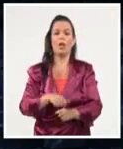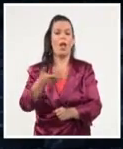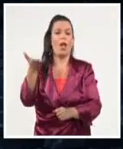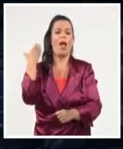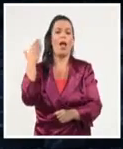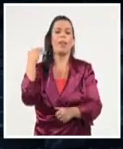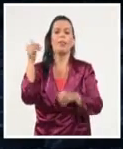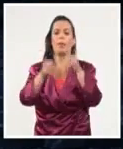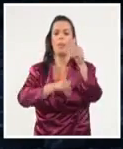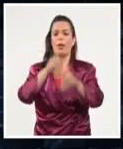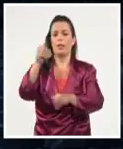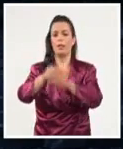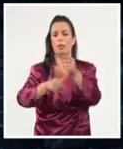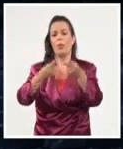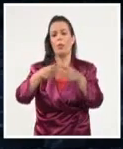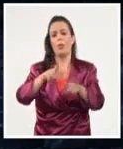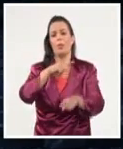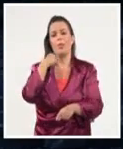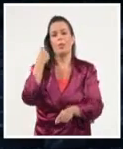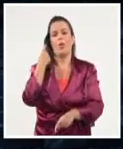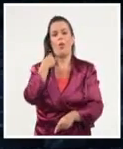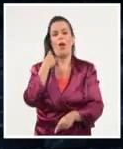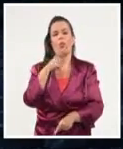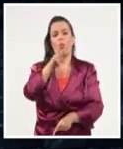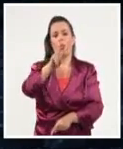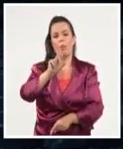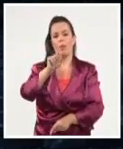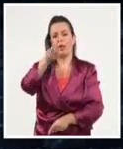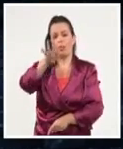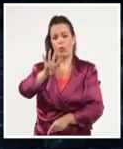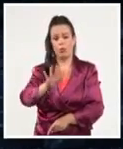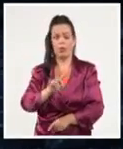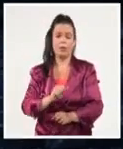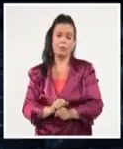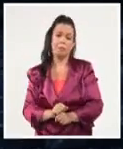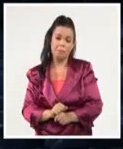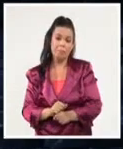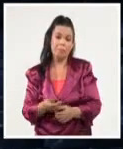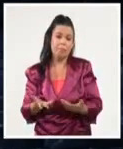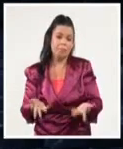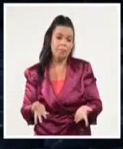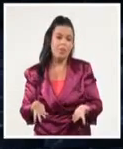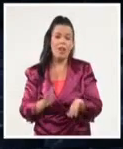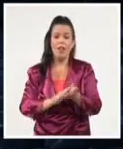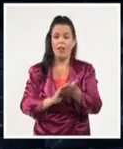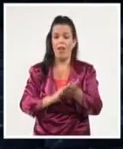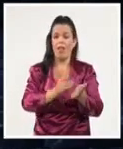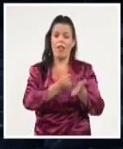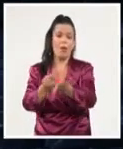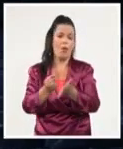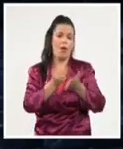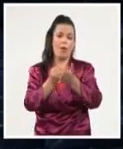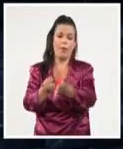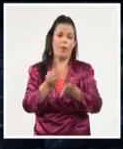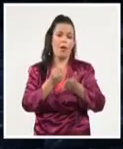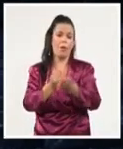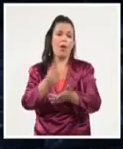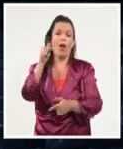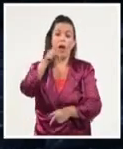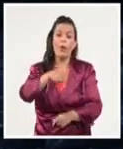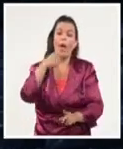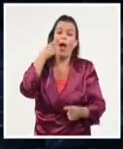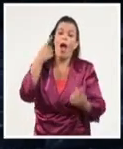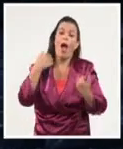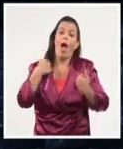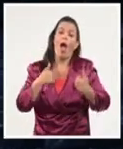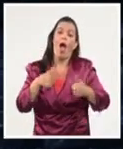perdió con Juan Manuel Santos en 2014, con tan poca fuerza y escasas posibilidades ahora que anda buscando entrar a una coalición que